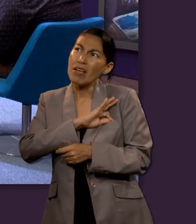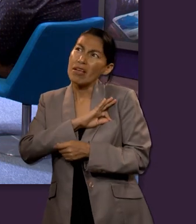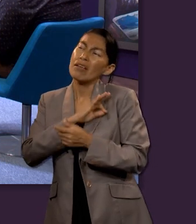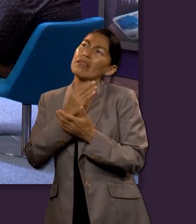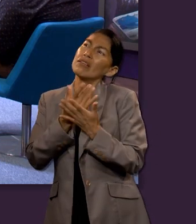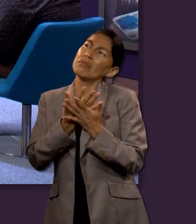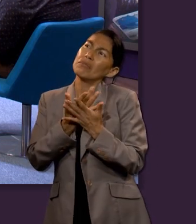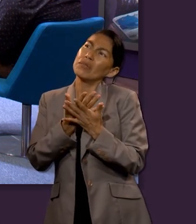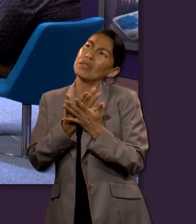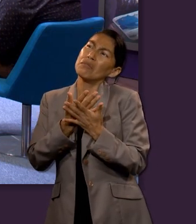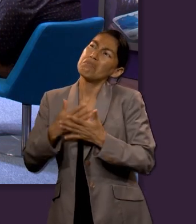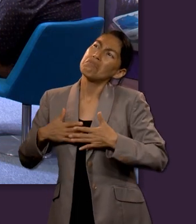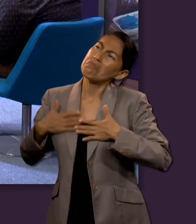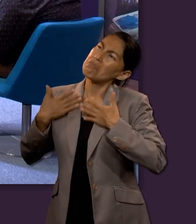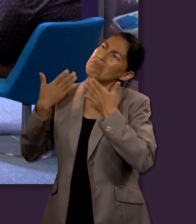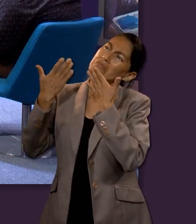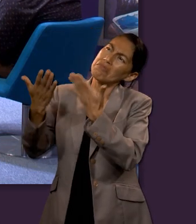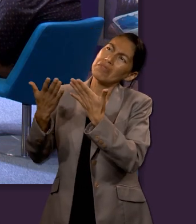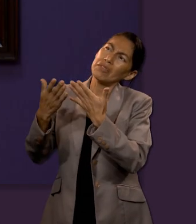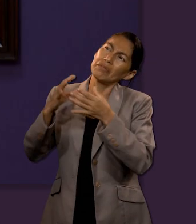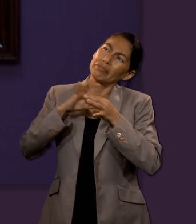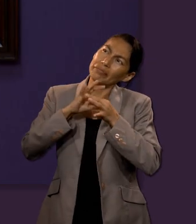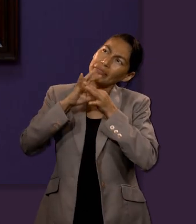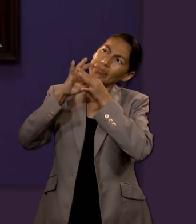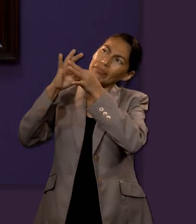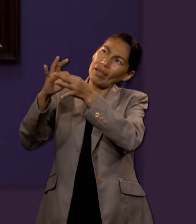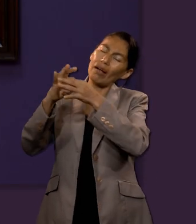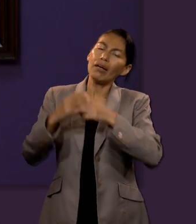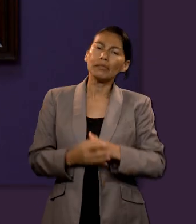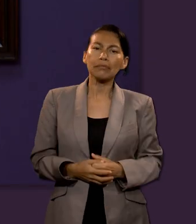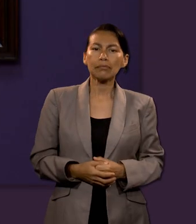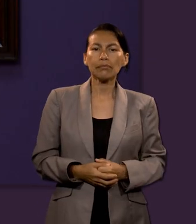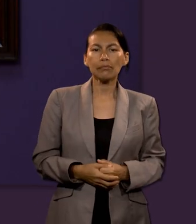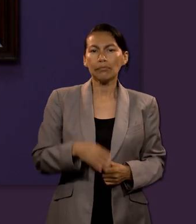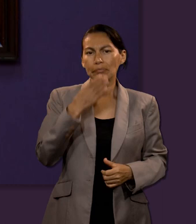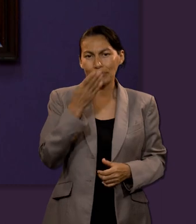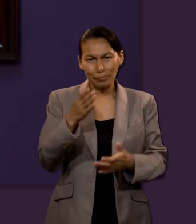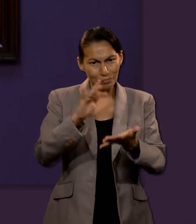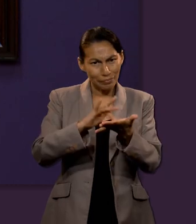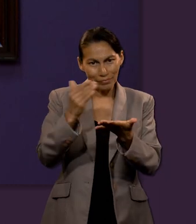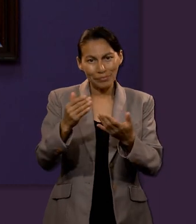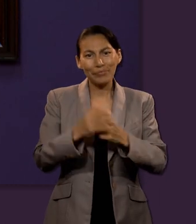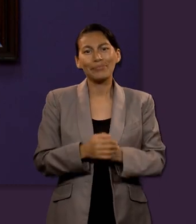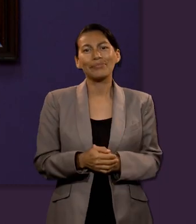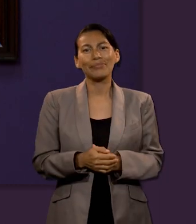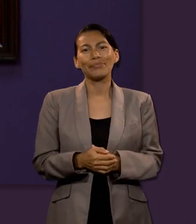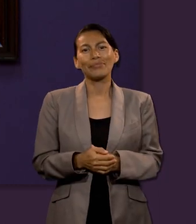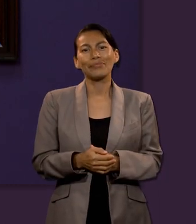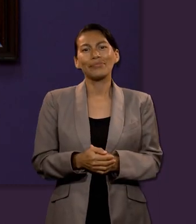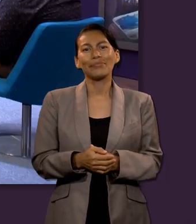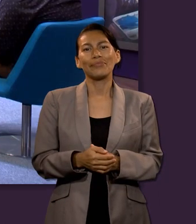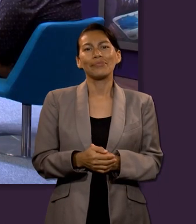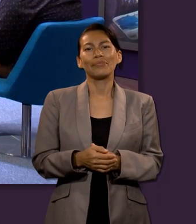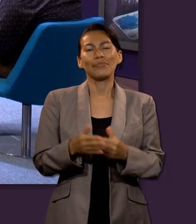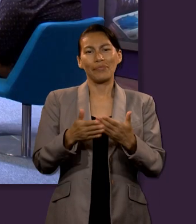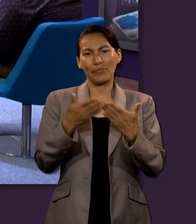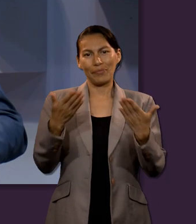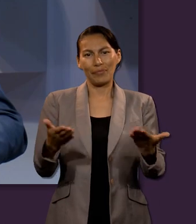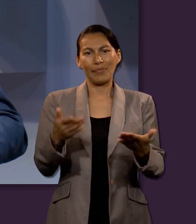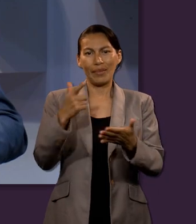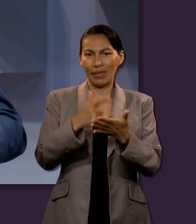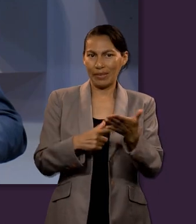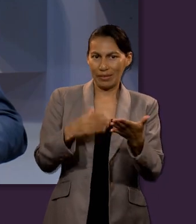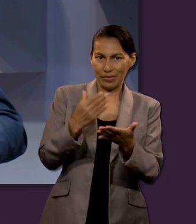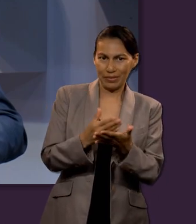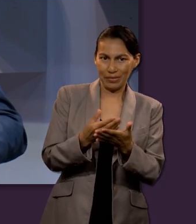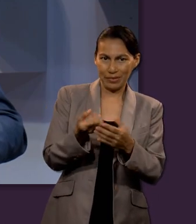como no sabemos cuáles son las razones para esperar vamos aprendiendo a vivir por fe gracias a la espera muy bien muchas gracias por